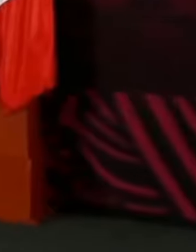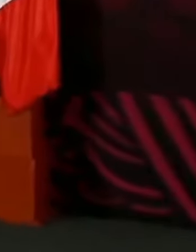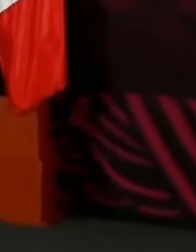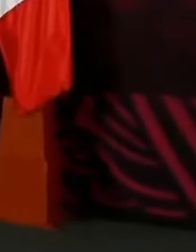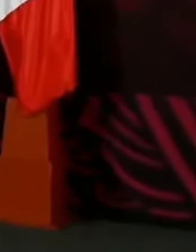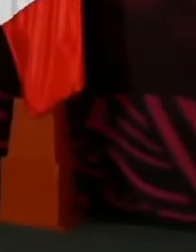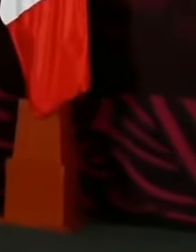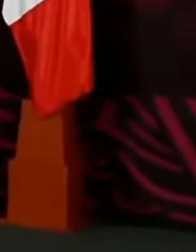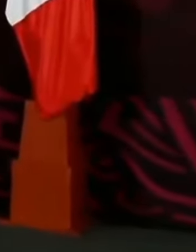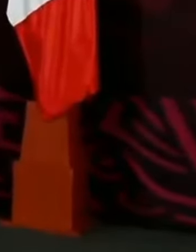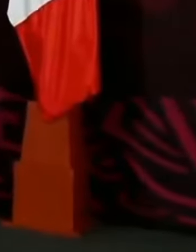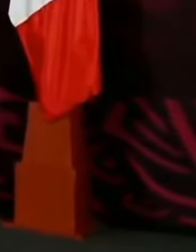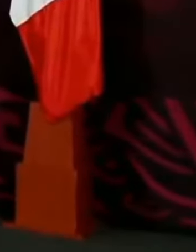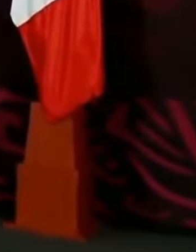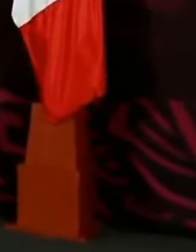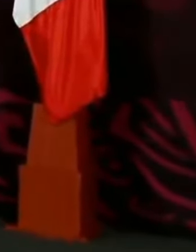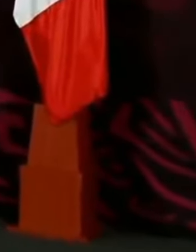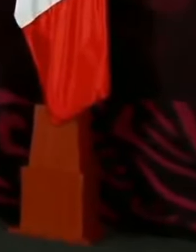Pues ese